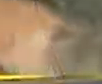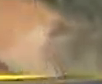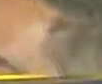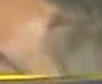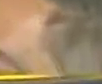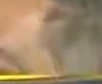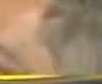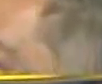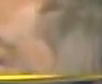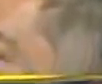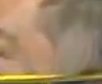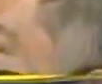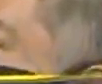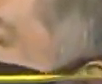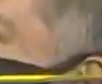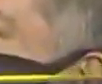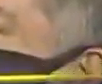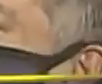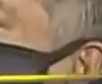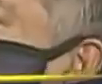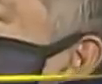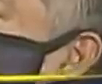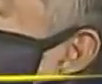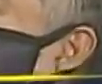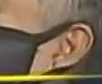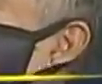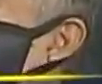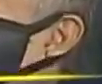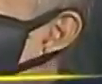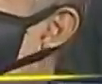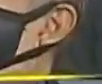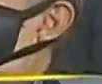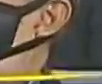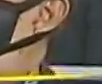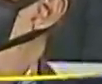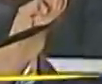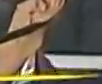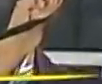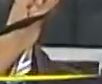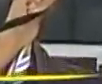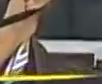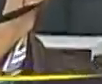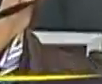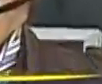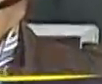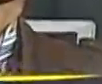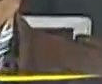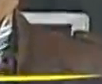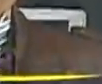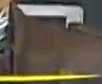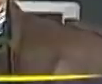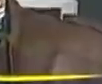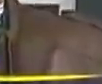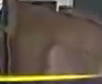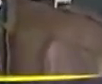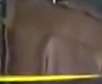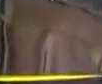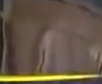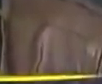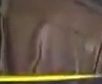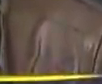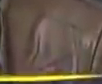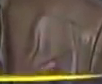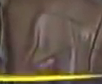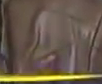honrado a esta Asamblea Nacional la voluntad del pueblo y los ideales del bolivarianismo y de la independencia legada de